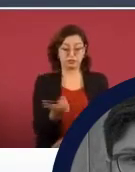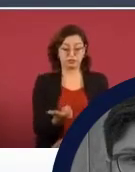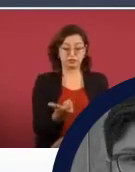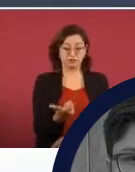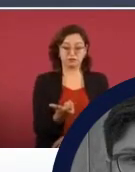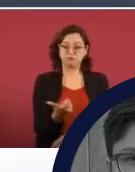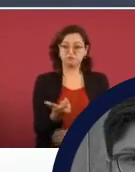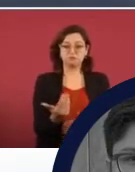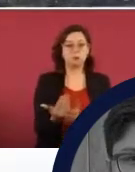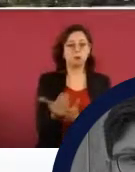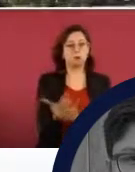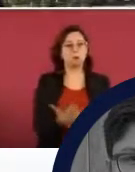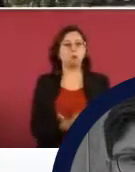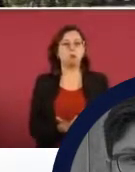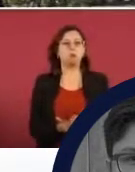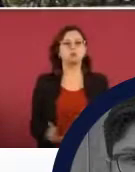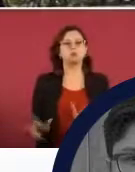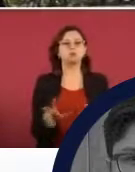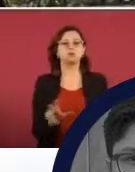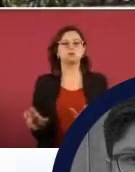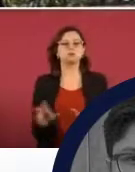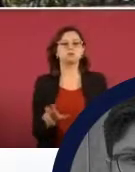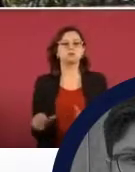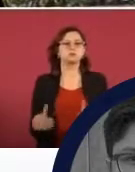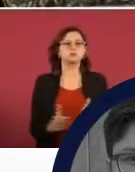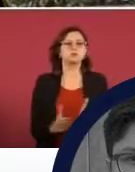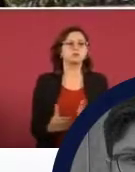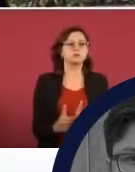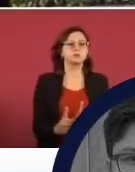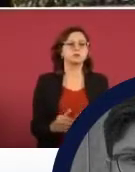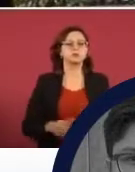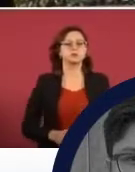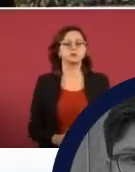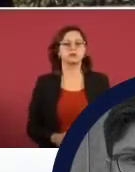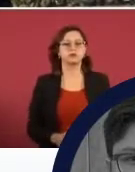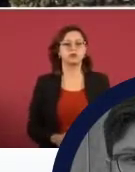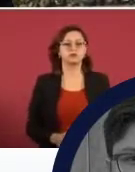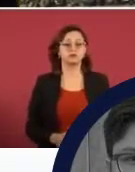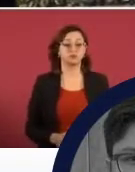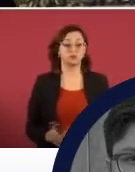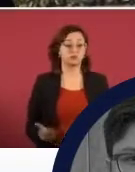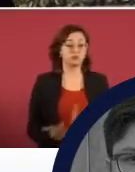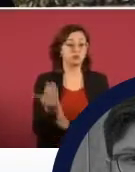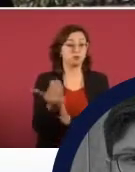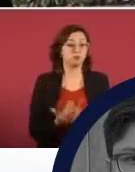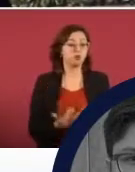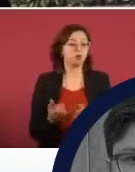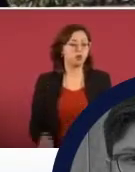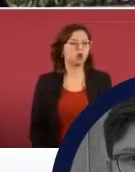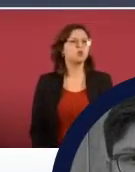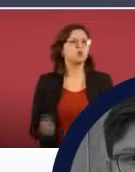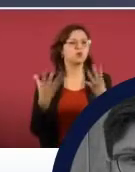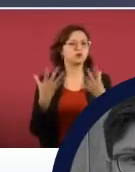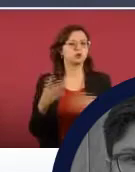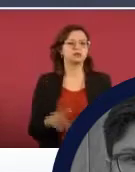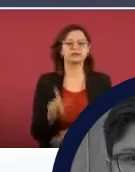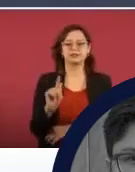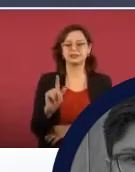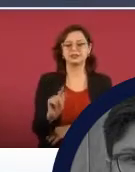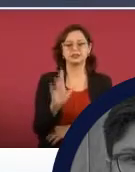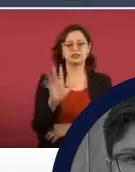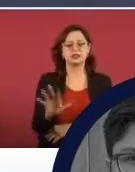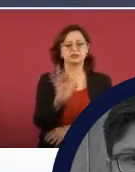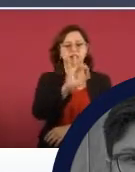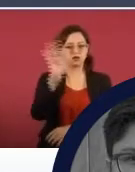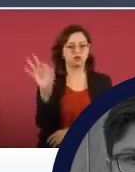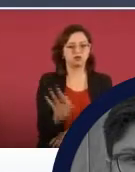que es muy claro cuando se ve la disonancia entre medios de comunicación y la opinión pública realmente, ¿no?